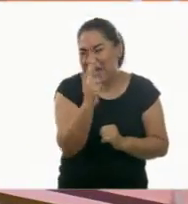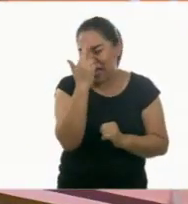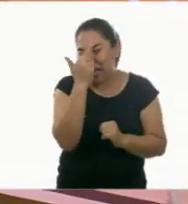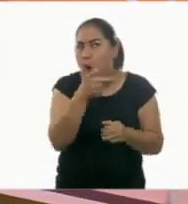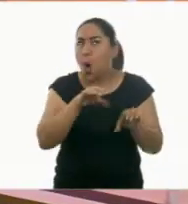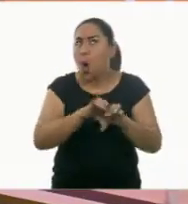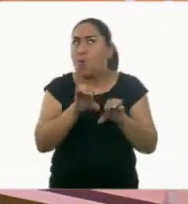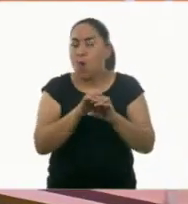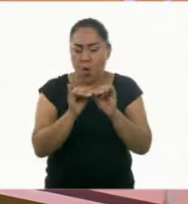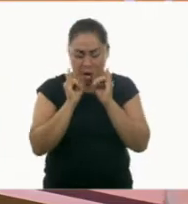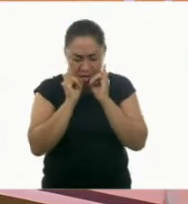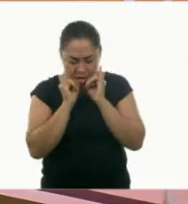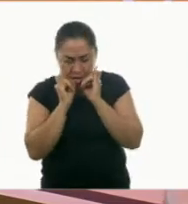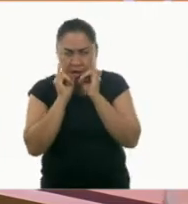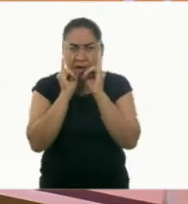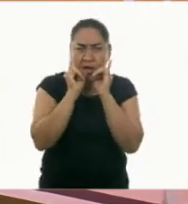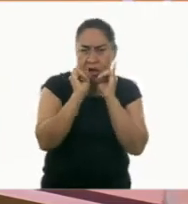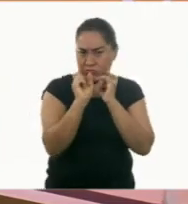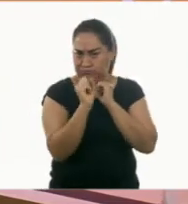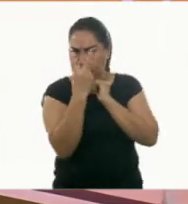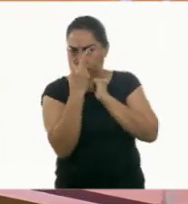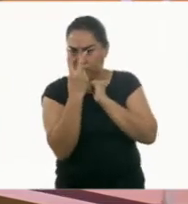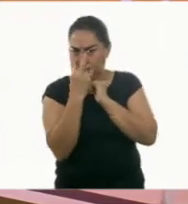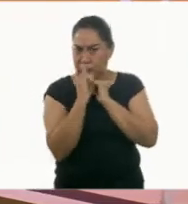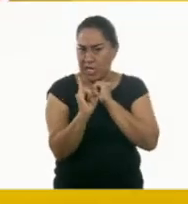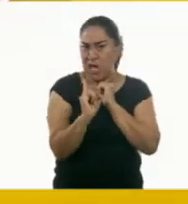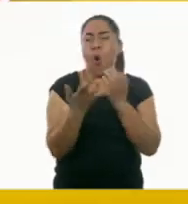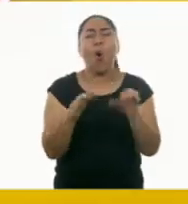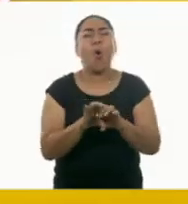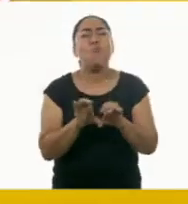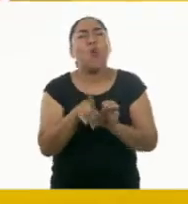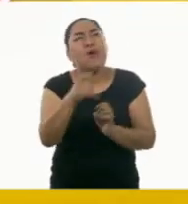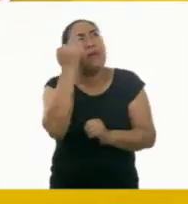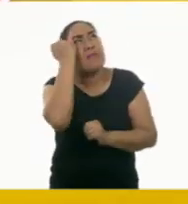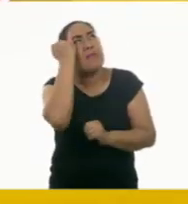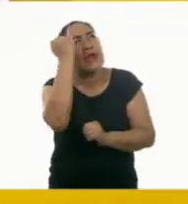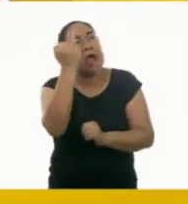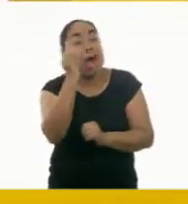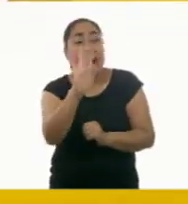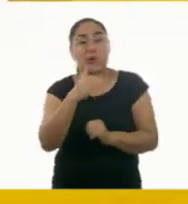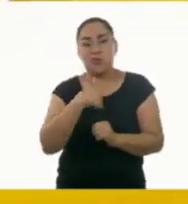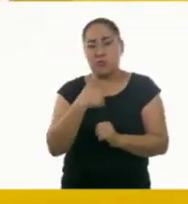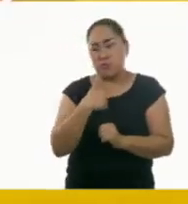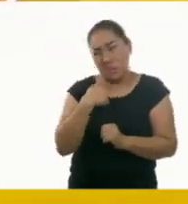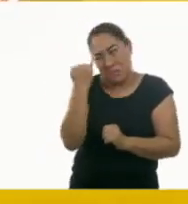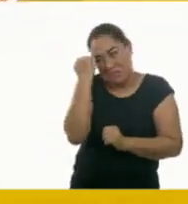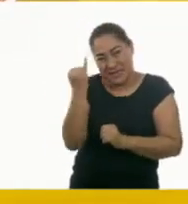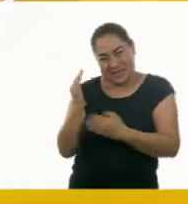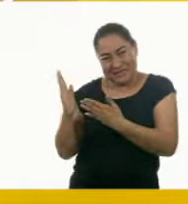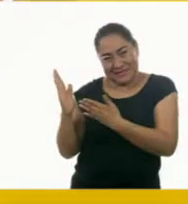el jabalí con I y además enojado? Yo me lo imaginaba así.